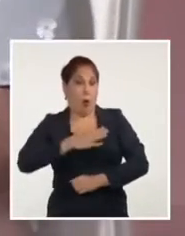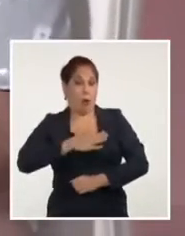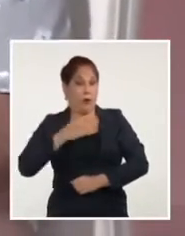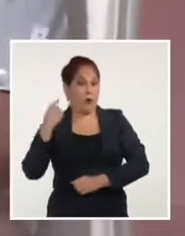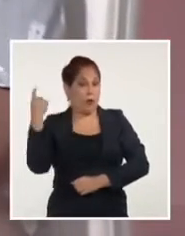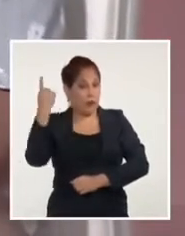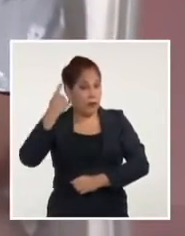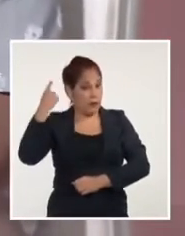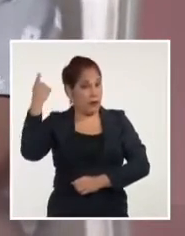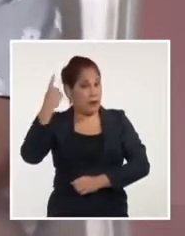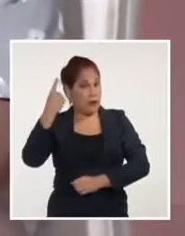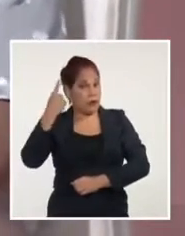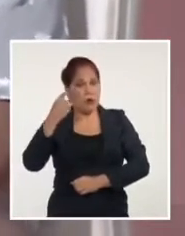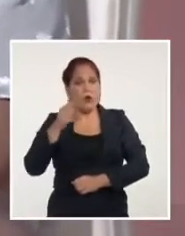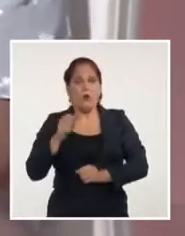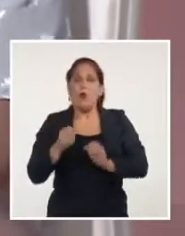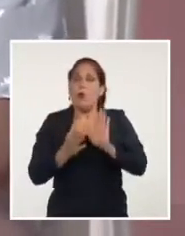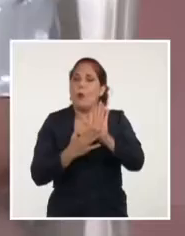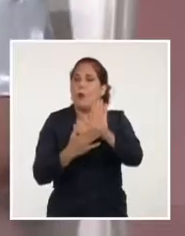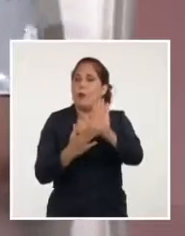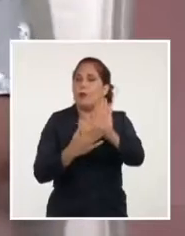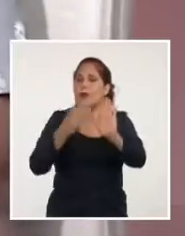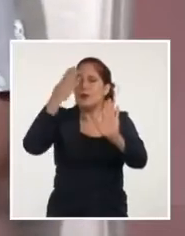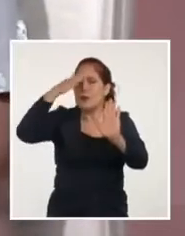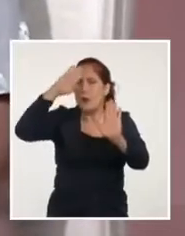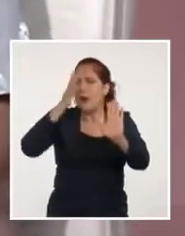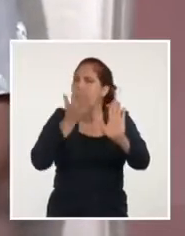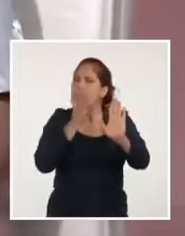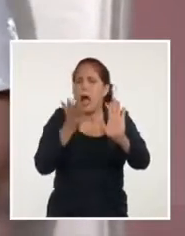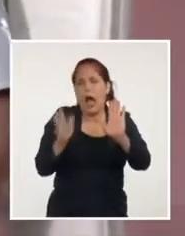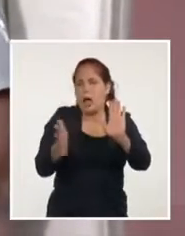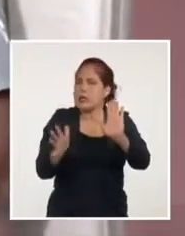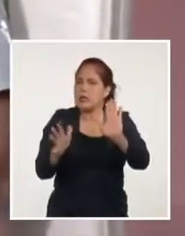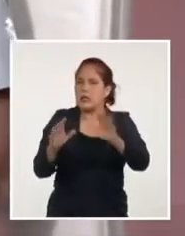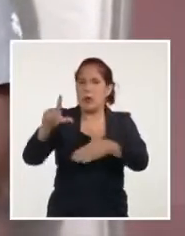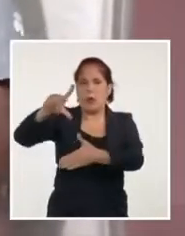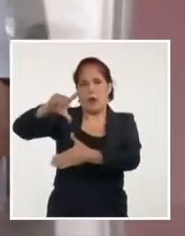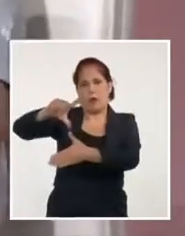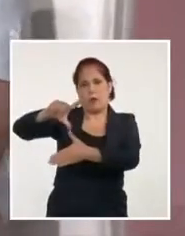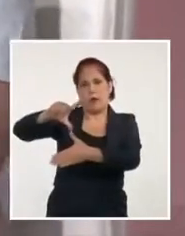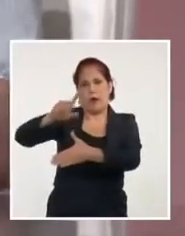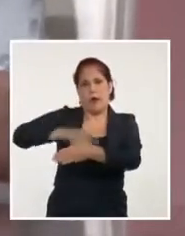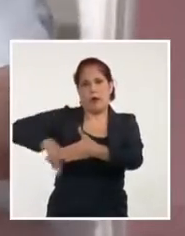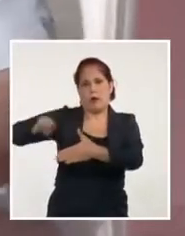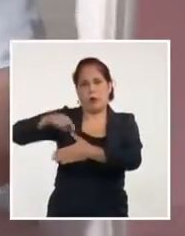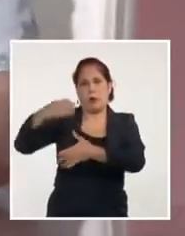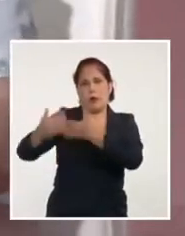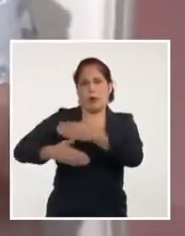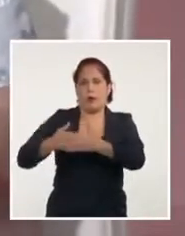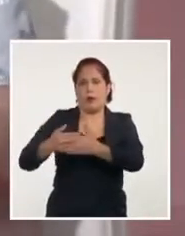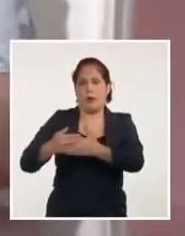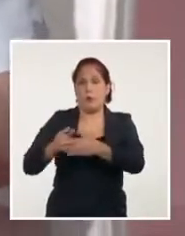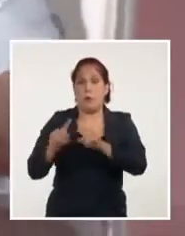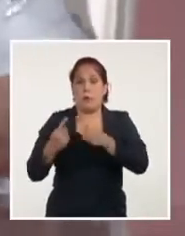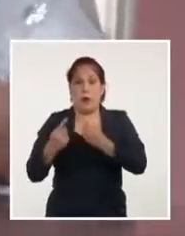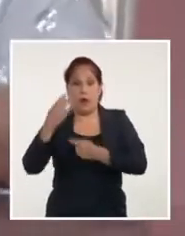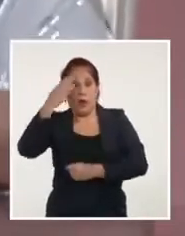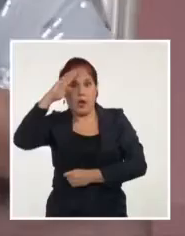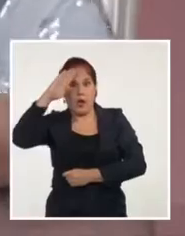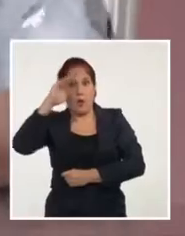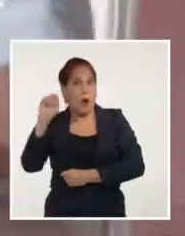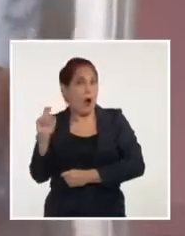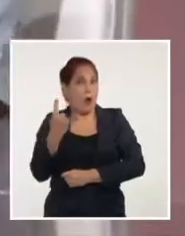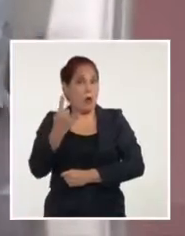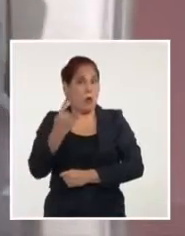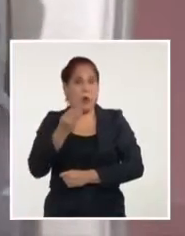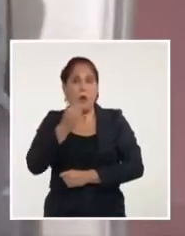un referente cubano parecido al escenario, a lo que ha pasado en otros países, para descontextualizarlo y llevarnos